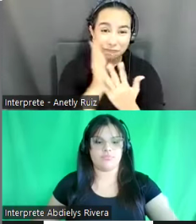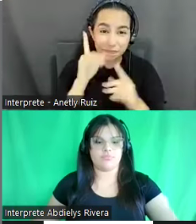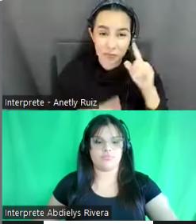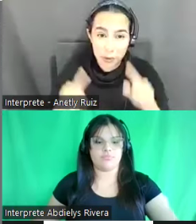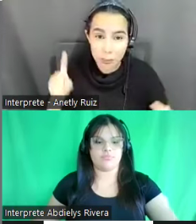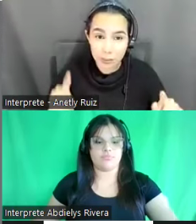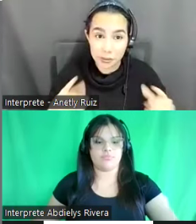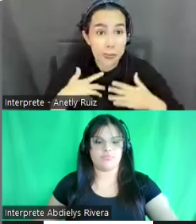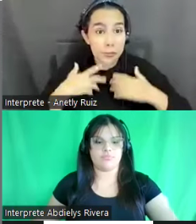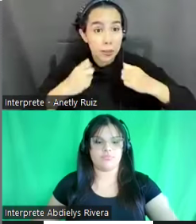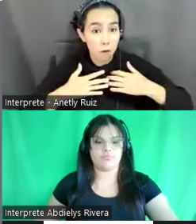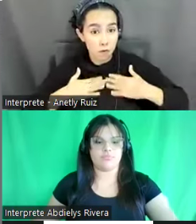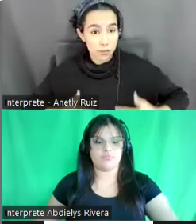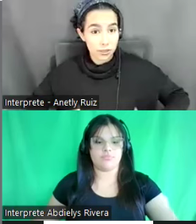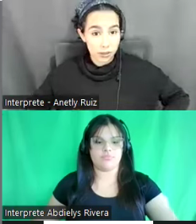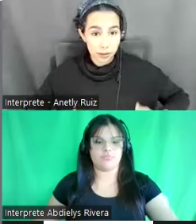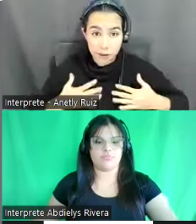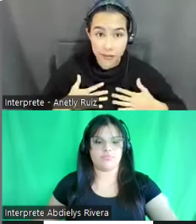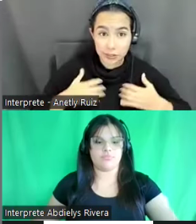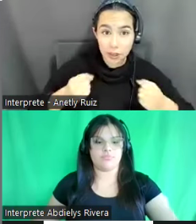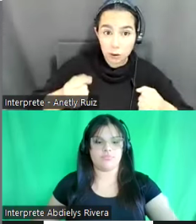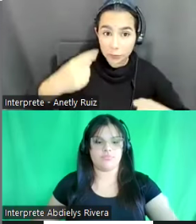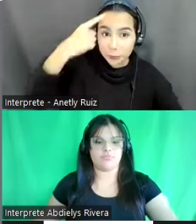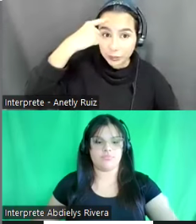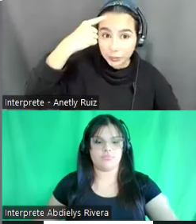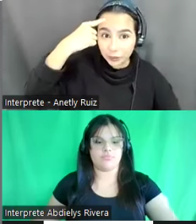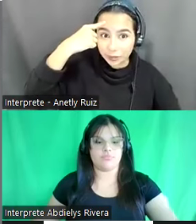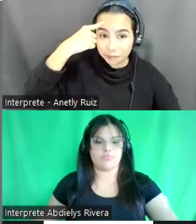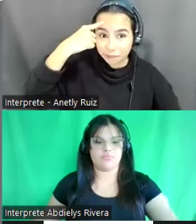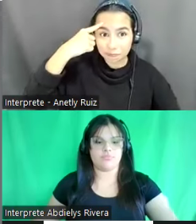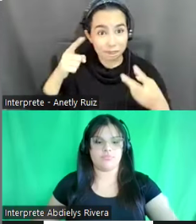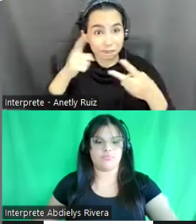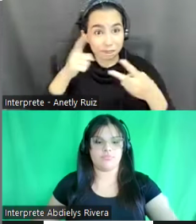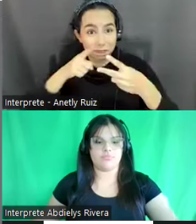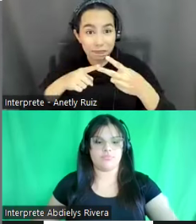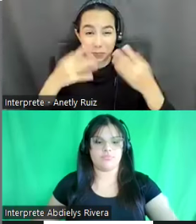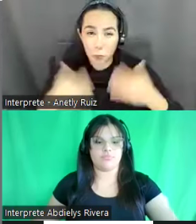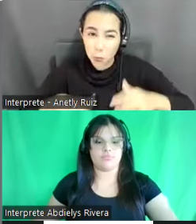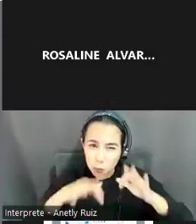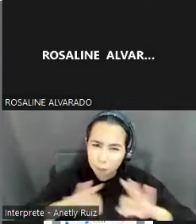y mental. Son dos vertientes súper importantes.